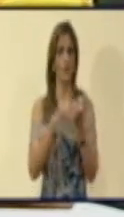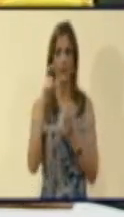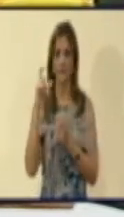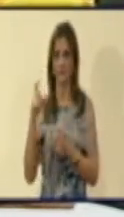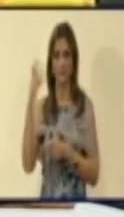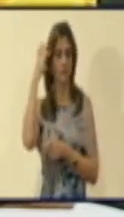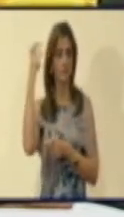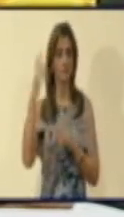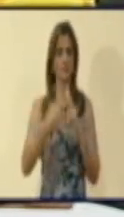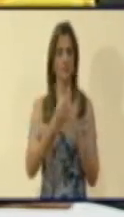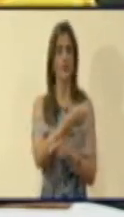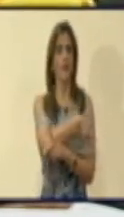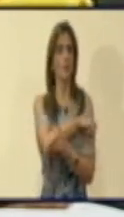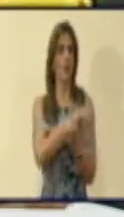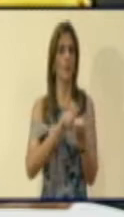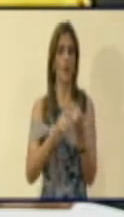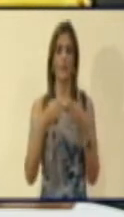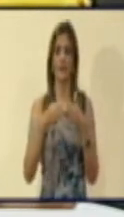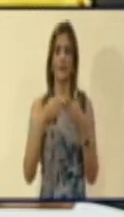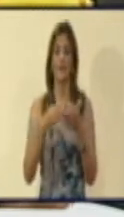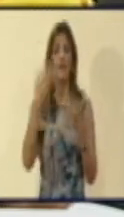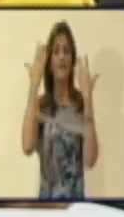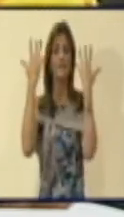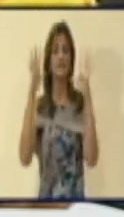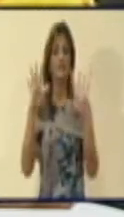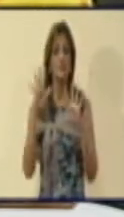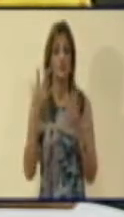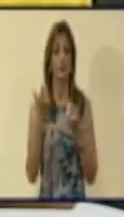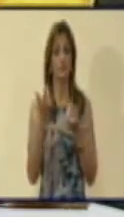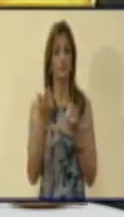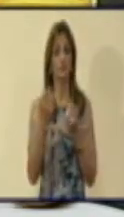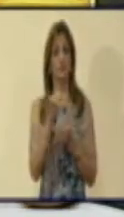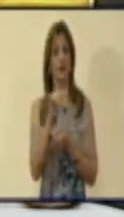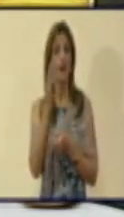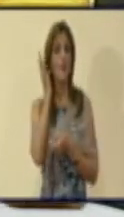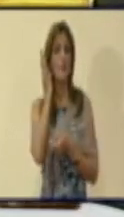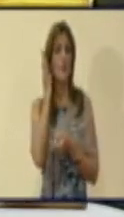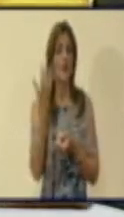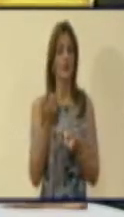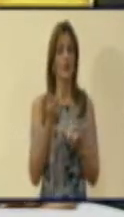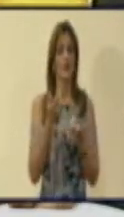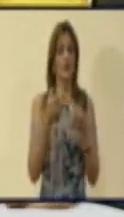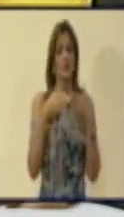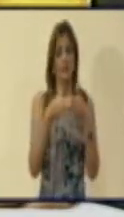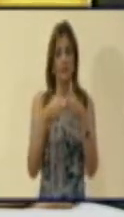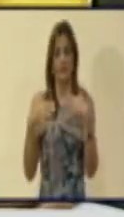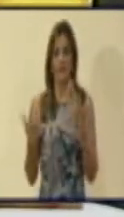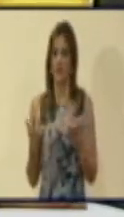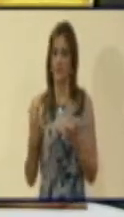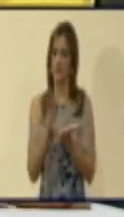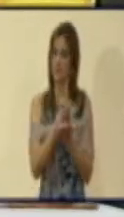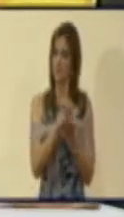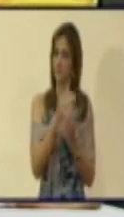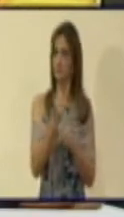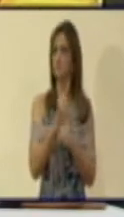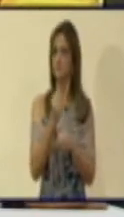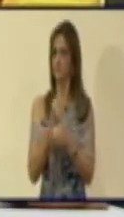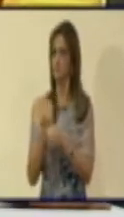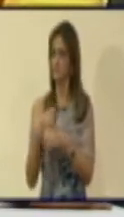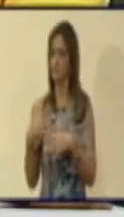del pueblo de Granma. Una felicitación especial igualmente a las mujeres cubanas, fundamentalmente a las granmenses, que nos mantenemos laborando aún en estas condiciones